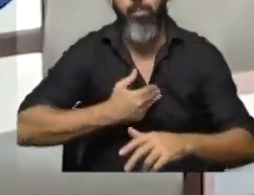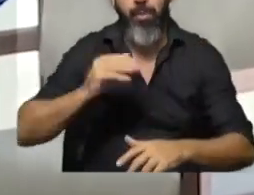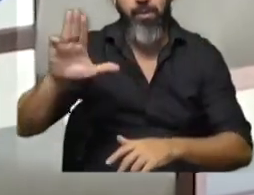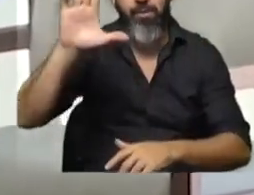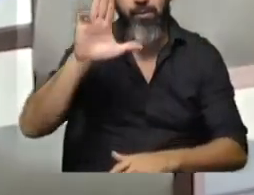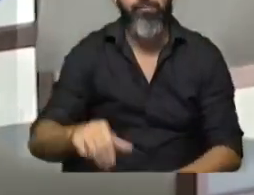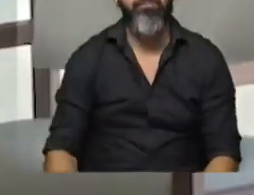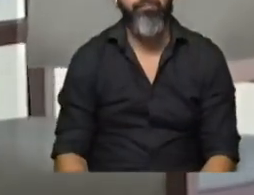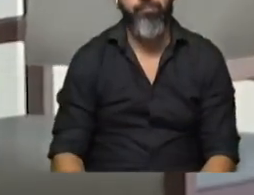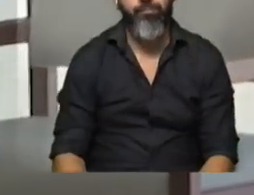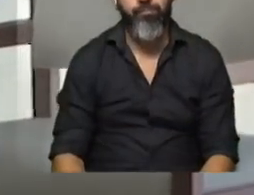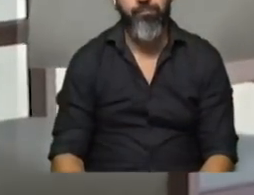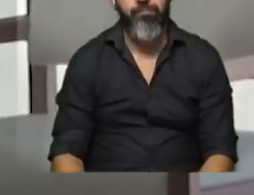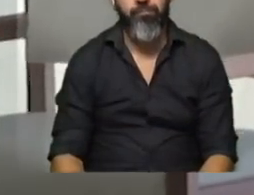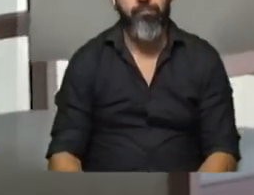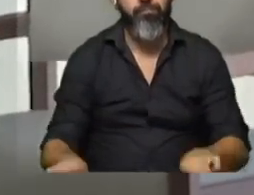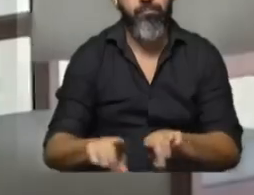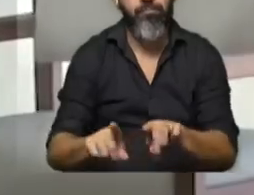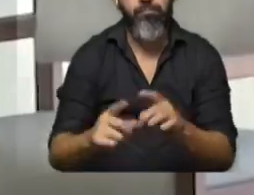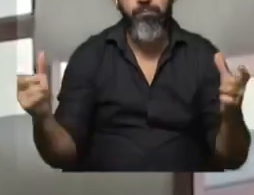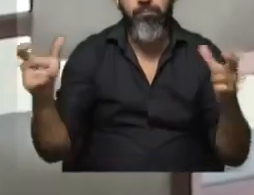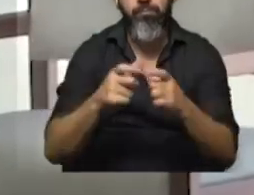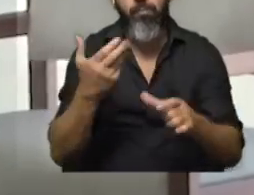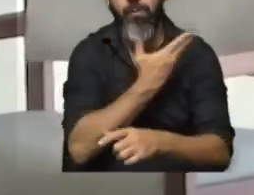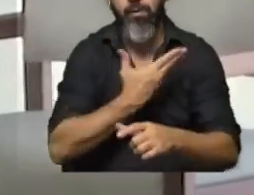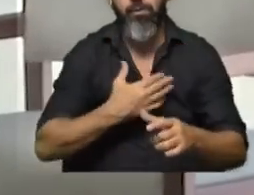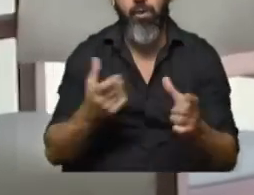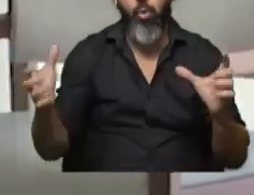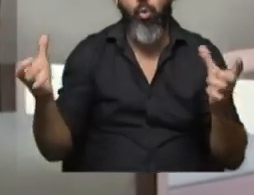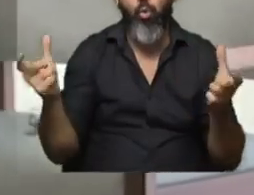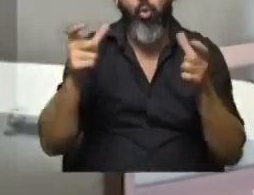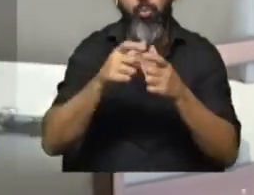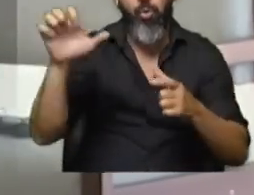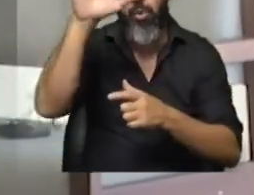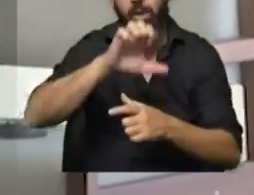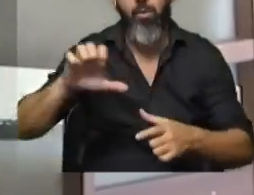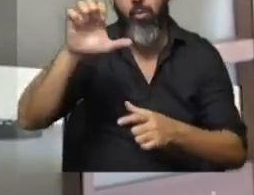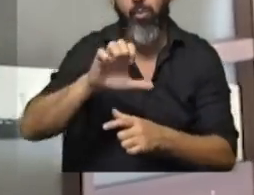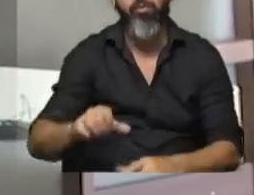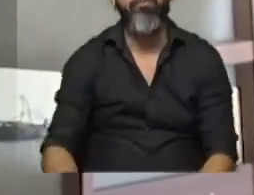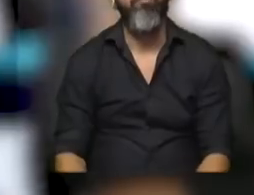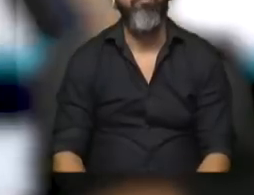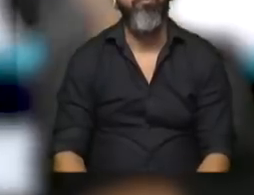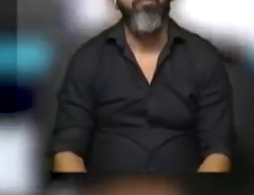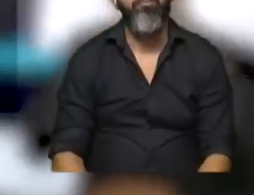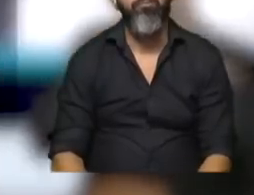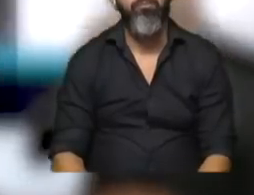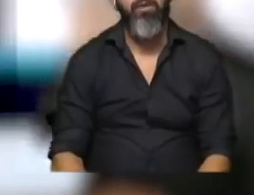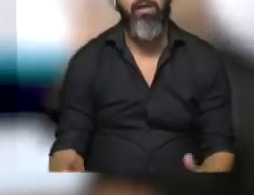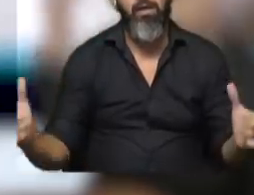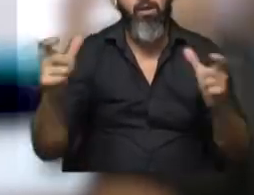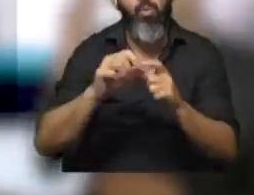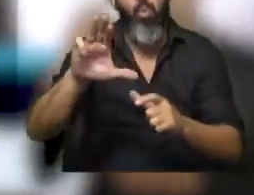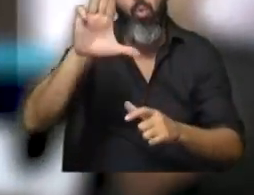reiterando la postura que sostuvo al recibir a la presidenta de la comisión europea Úrsula bonder Legend El encuentro entre